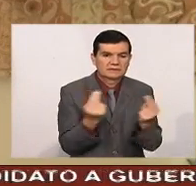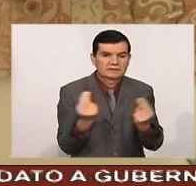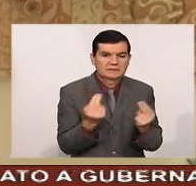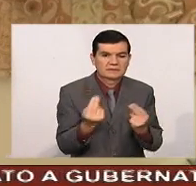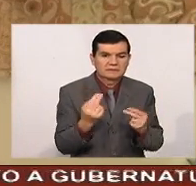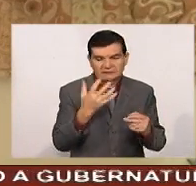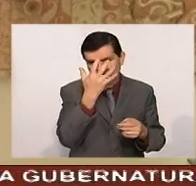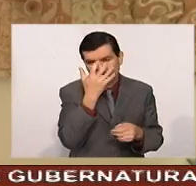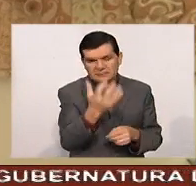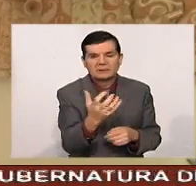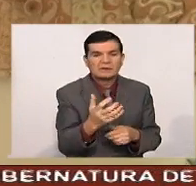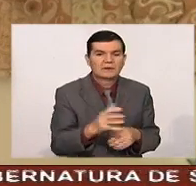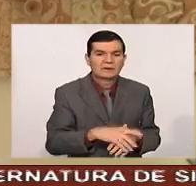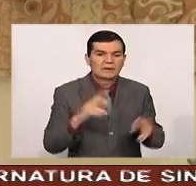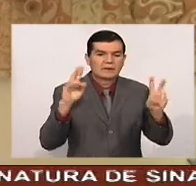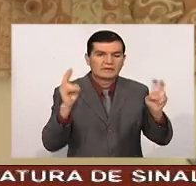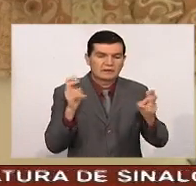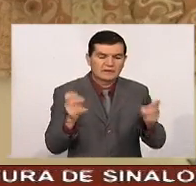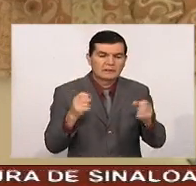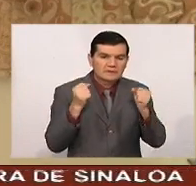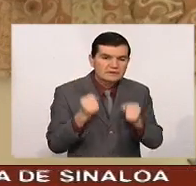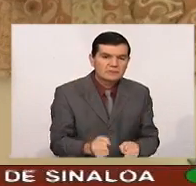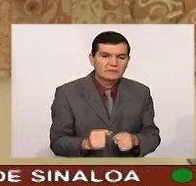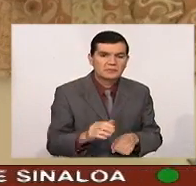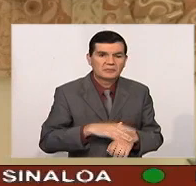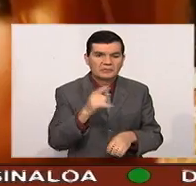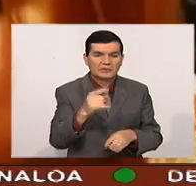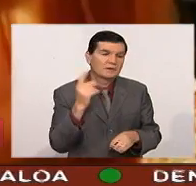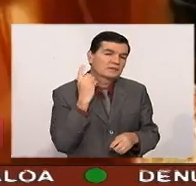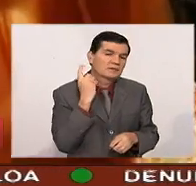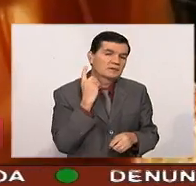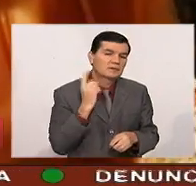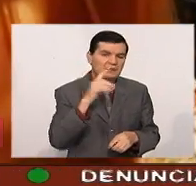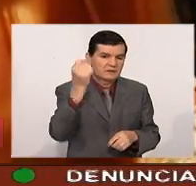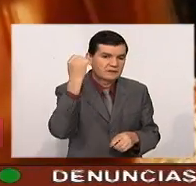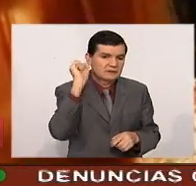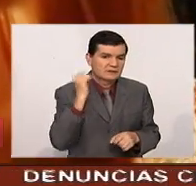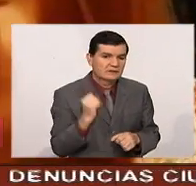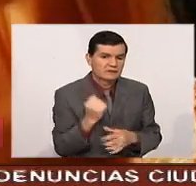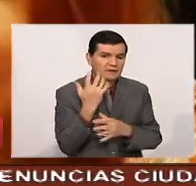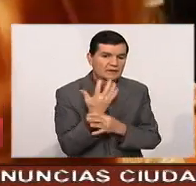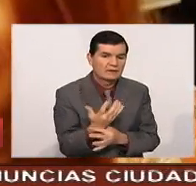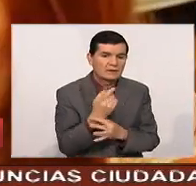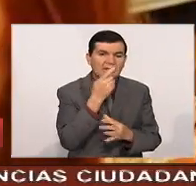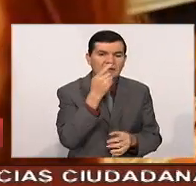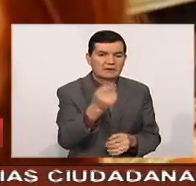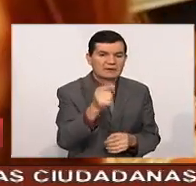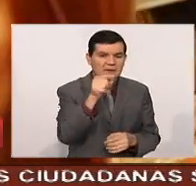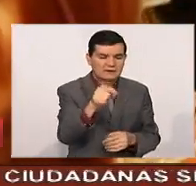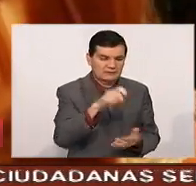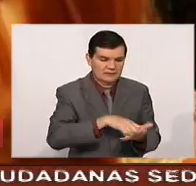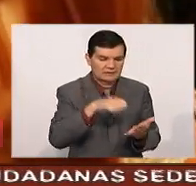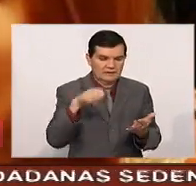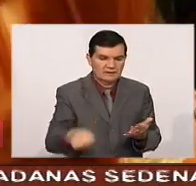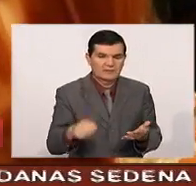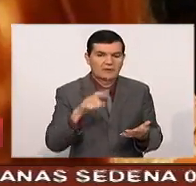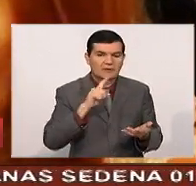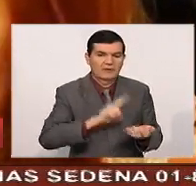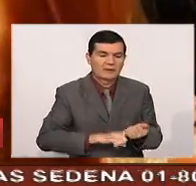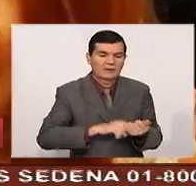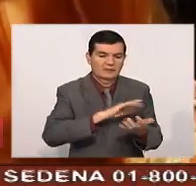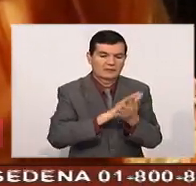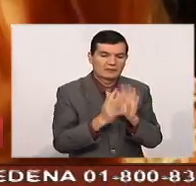tome muy en serio el tema de seguridad, pues el caso de la diputada sinaloense, dijo, es un ejemplo de que el crimen organizado